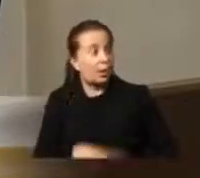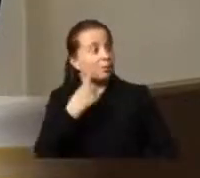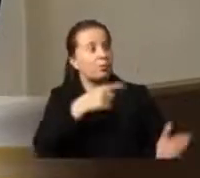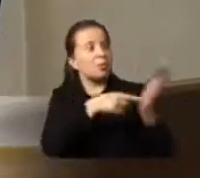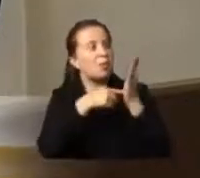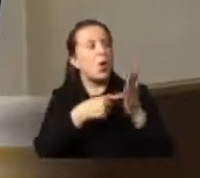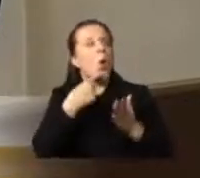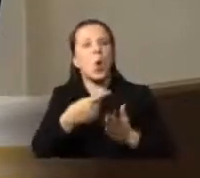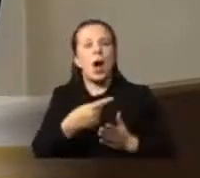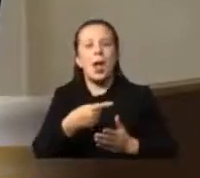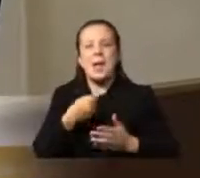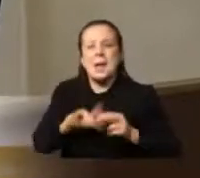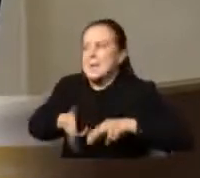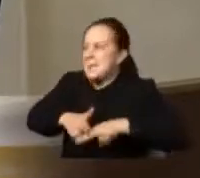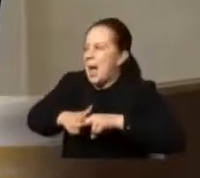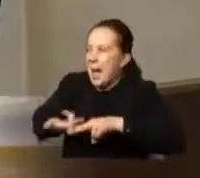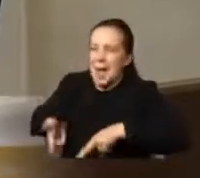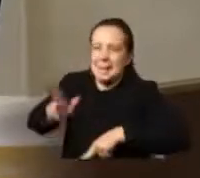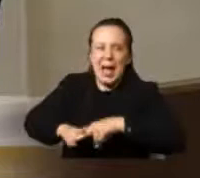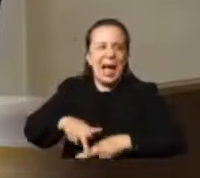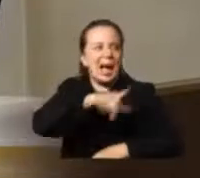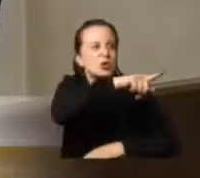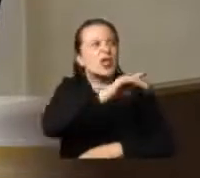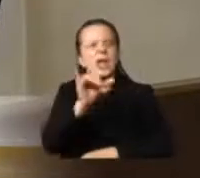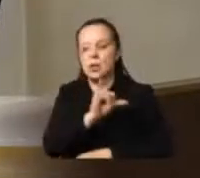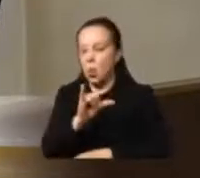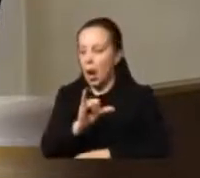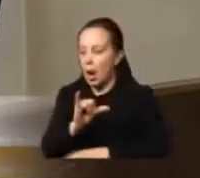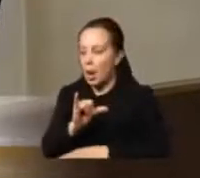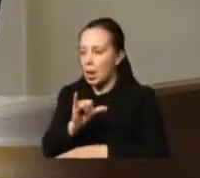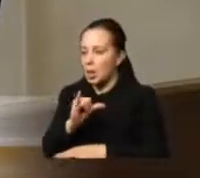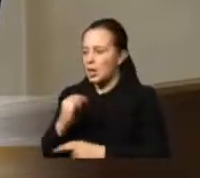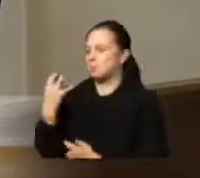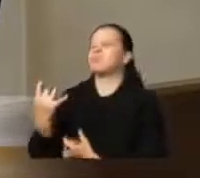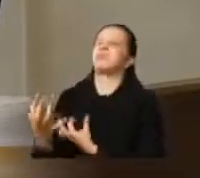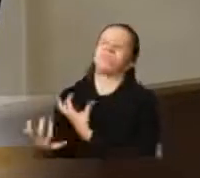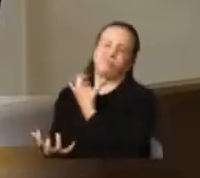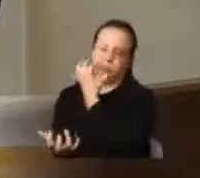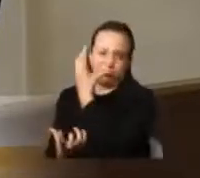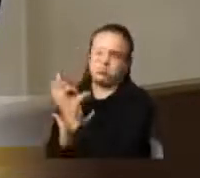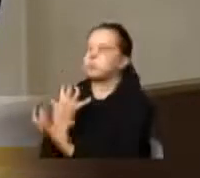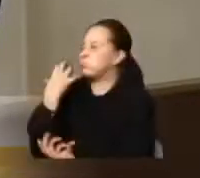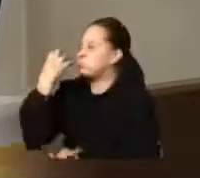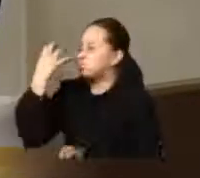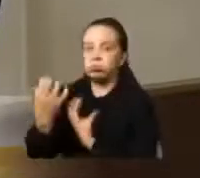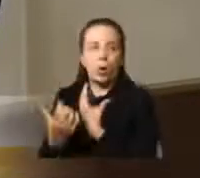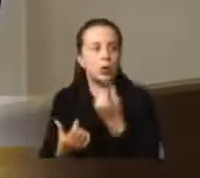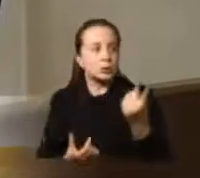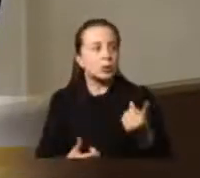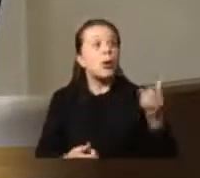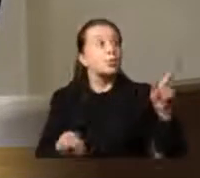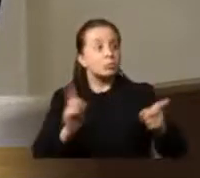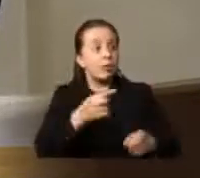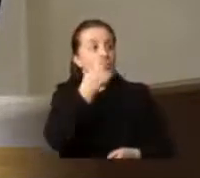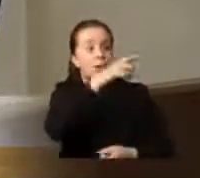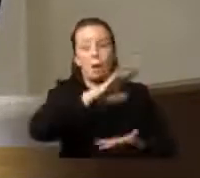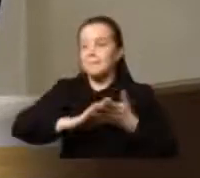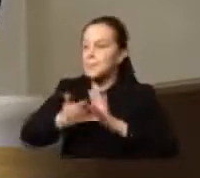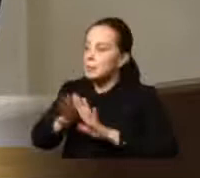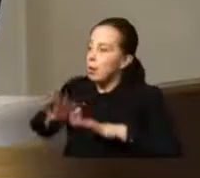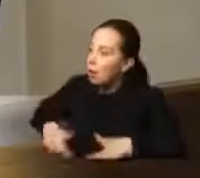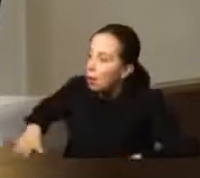no han hecho más que agregar gasolina en vez de tratar de apaciguar los